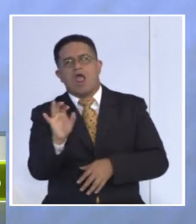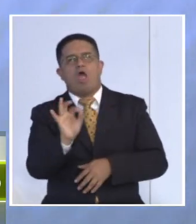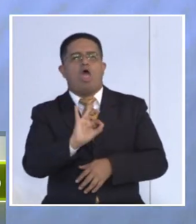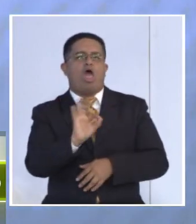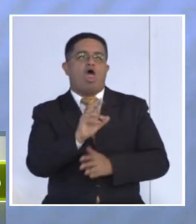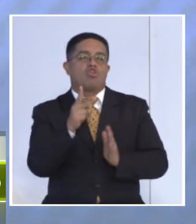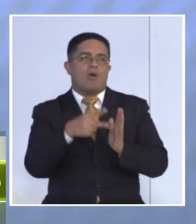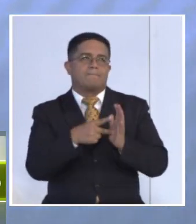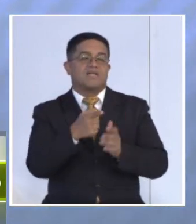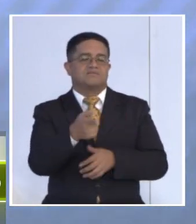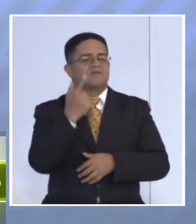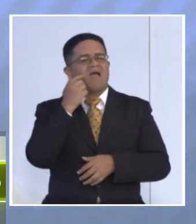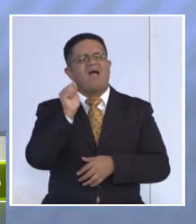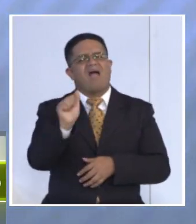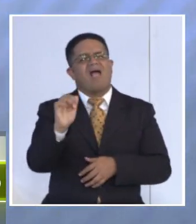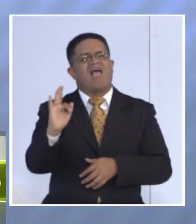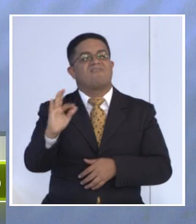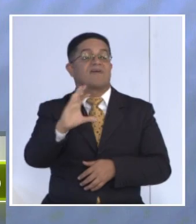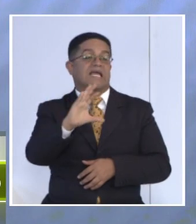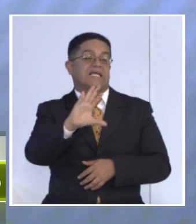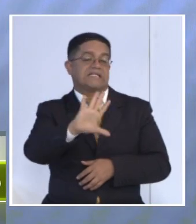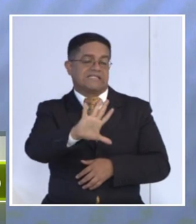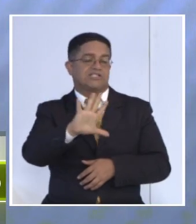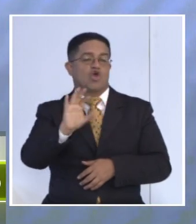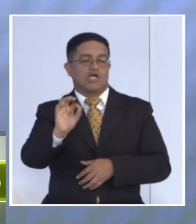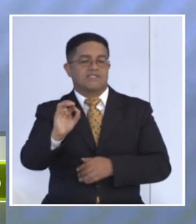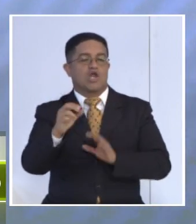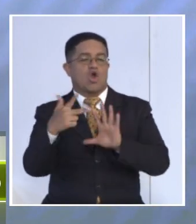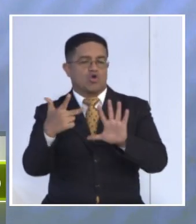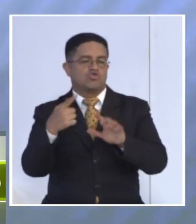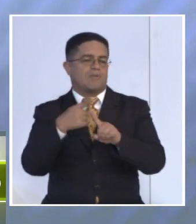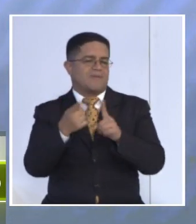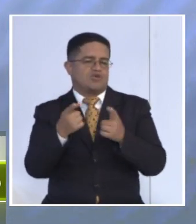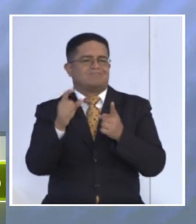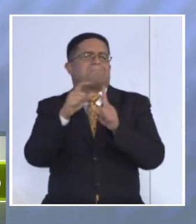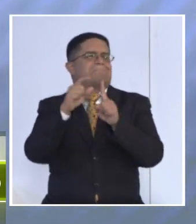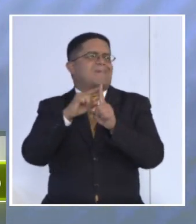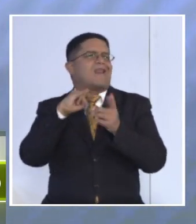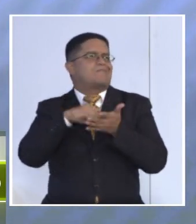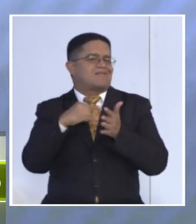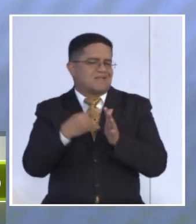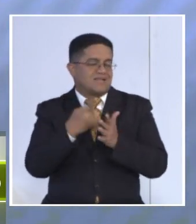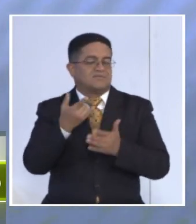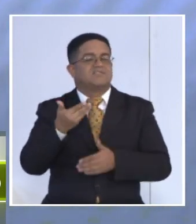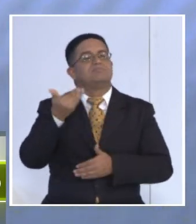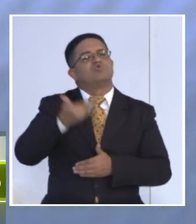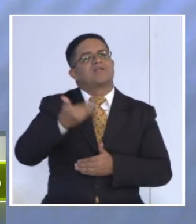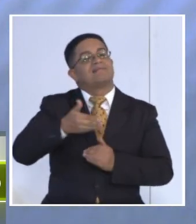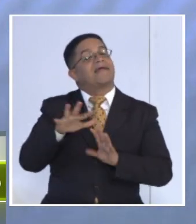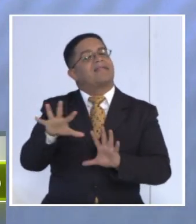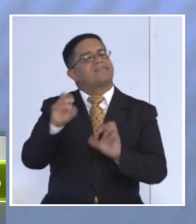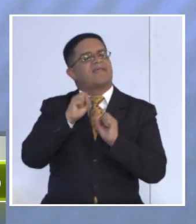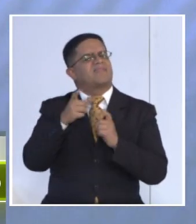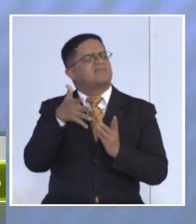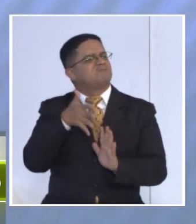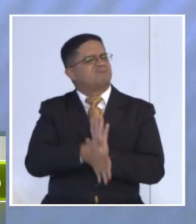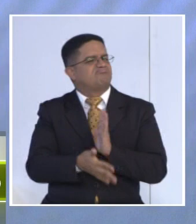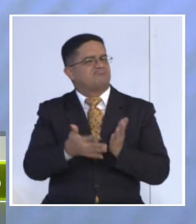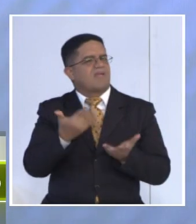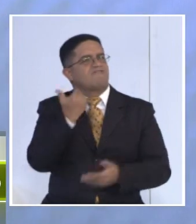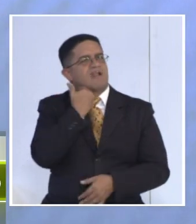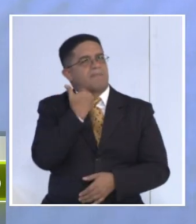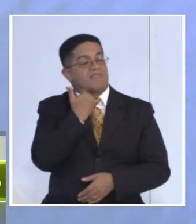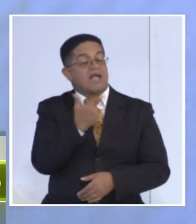es la del TF508, pero aún así, sin caer en mucho lenguaje médico ni técnico, es importante más bien entender la enfermedad. Estos niños,